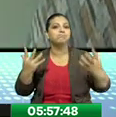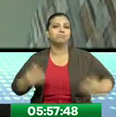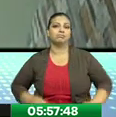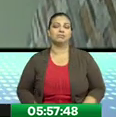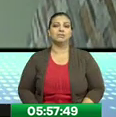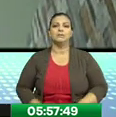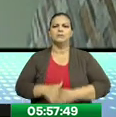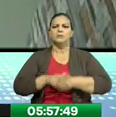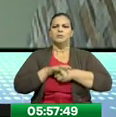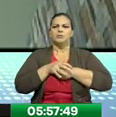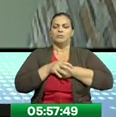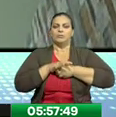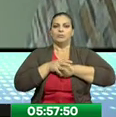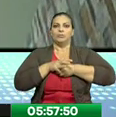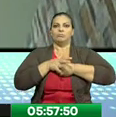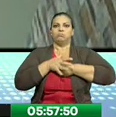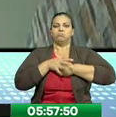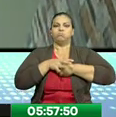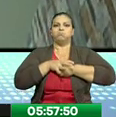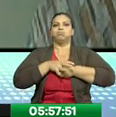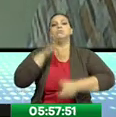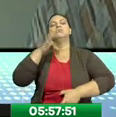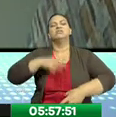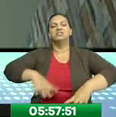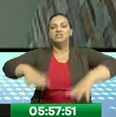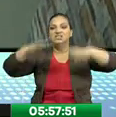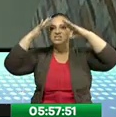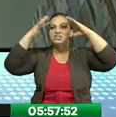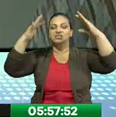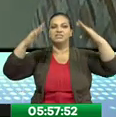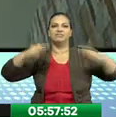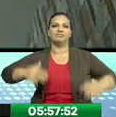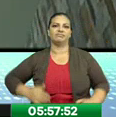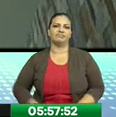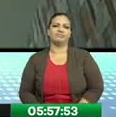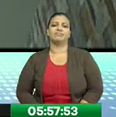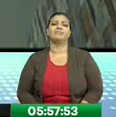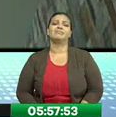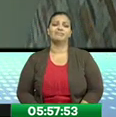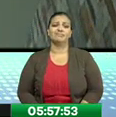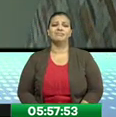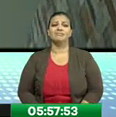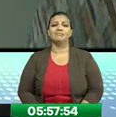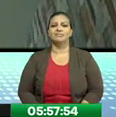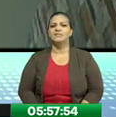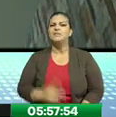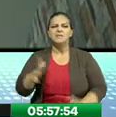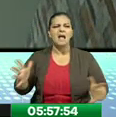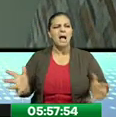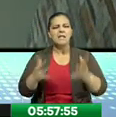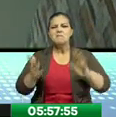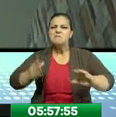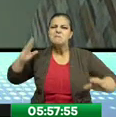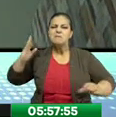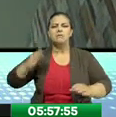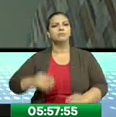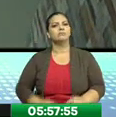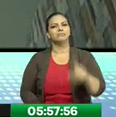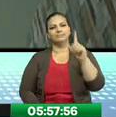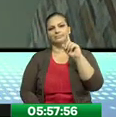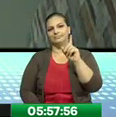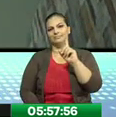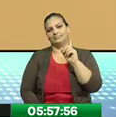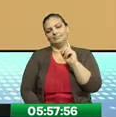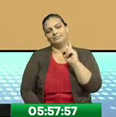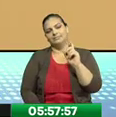la justicia la que debe impartir sanciones, ¿no? O dar aquello, las sentencias que se puede dar por intermedio de un juez y un procedimiento